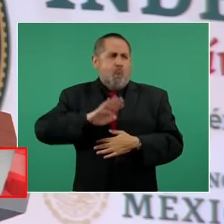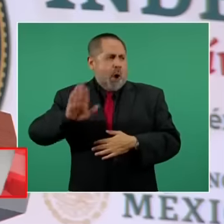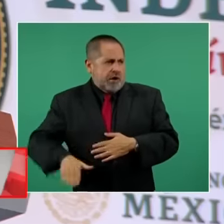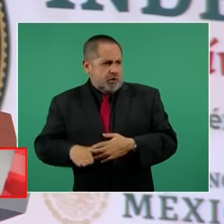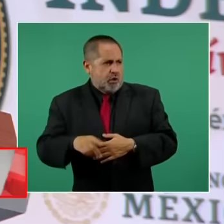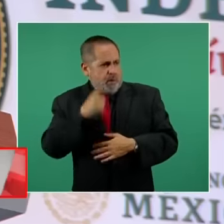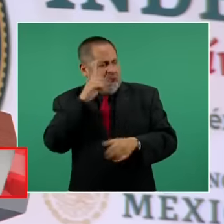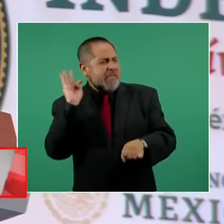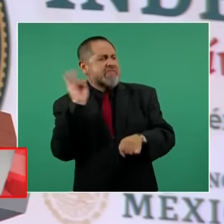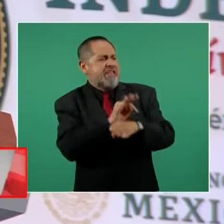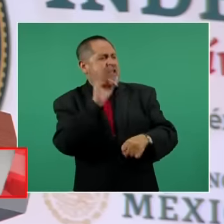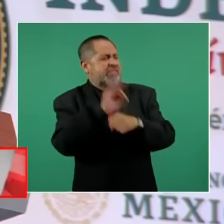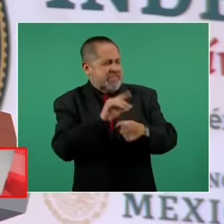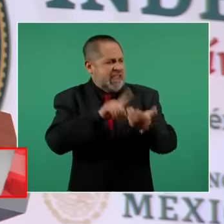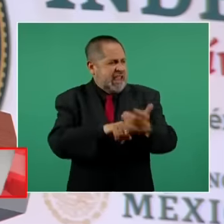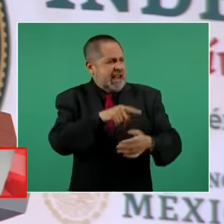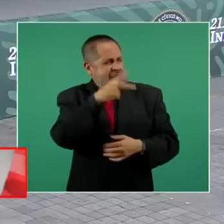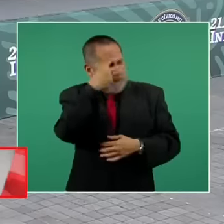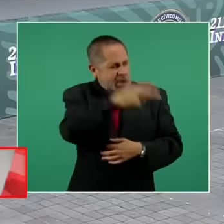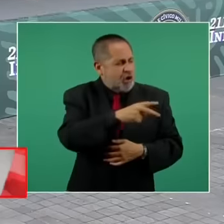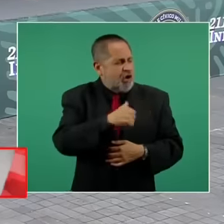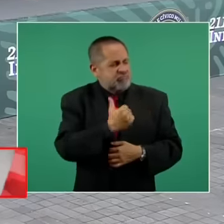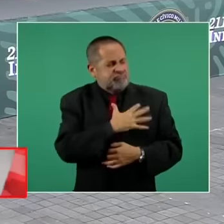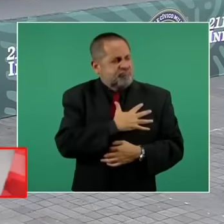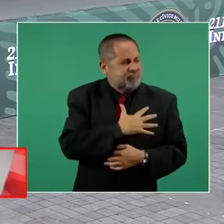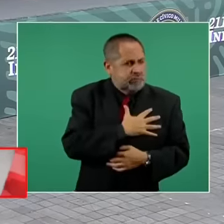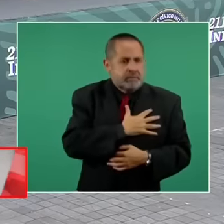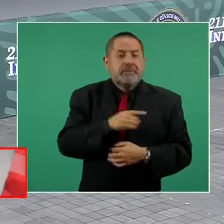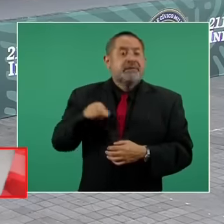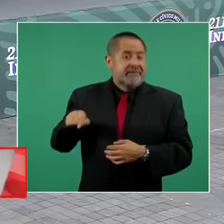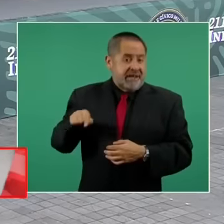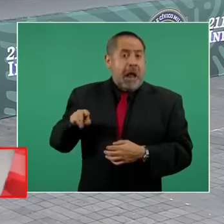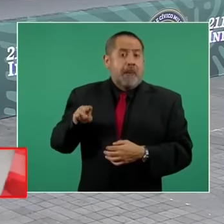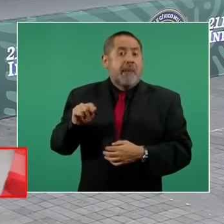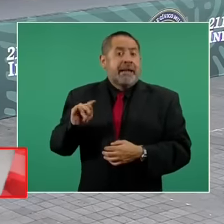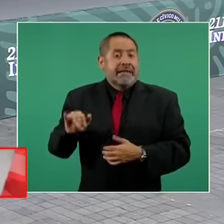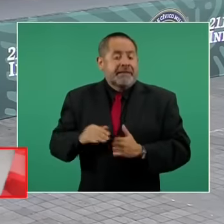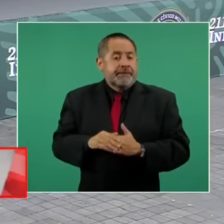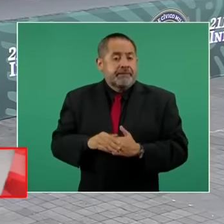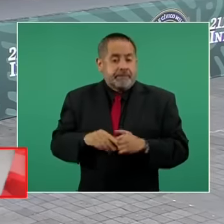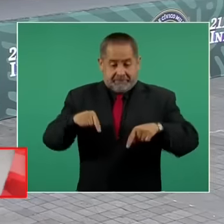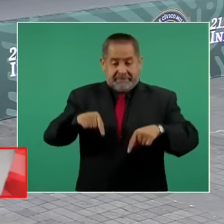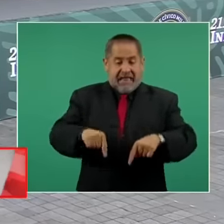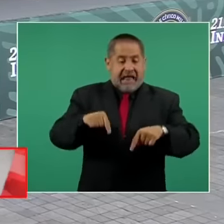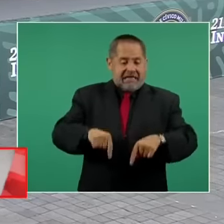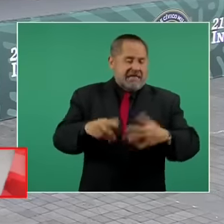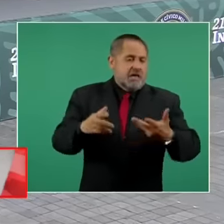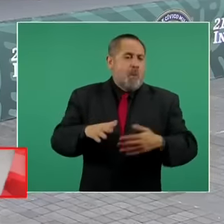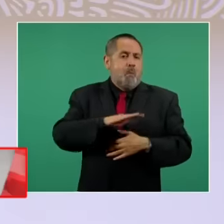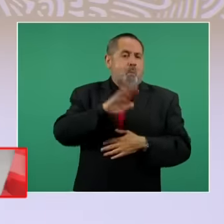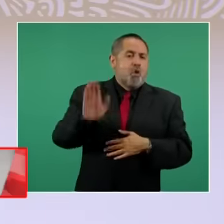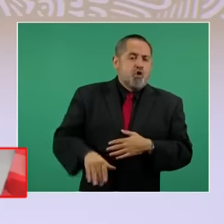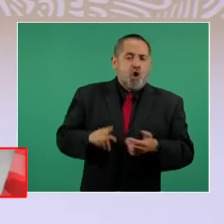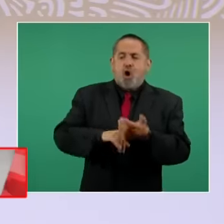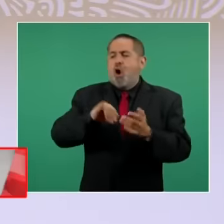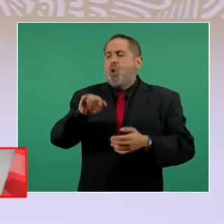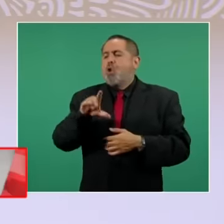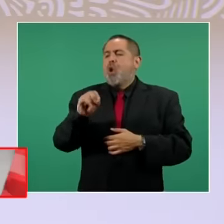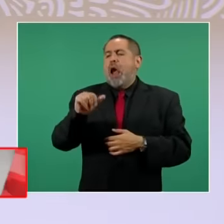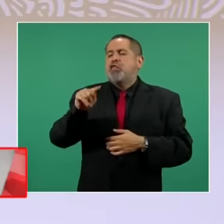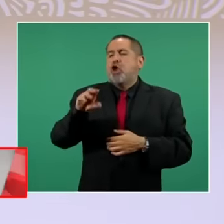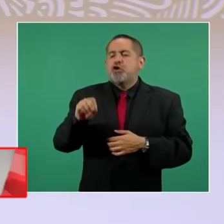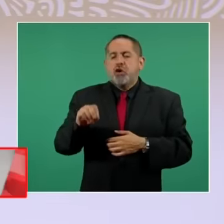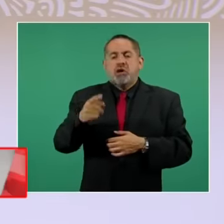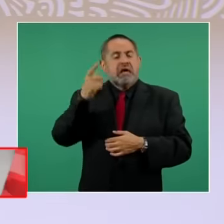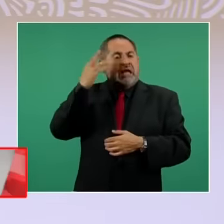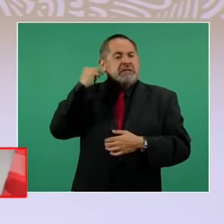por defenderte y amarte. Aquí murió por la revolución el joven comunista Julio Antonio Mella,